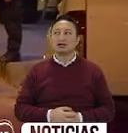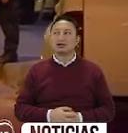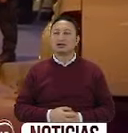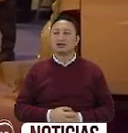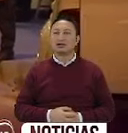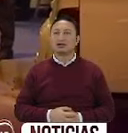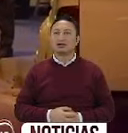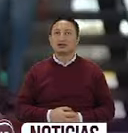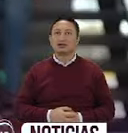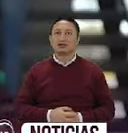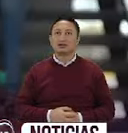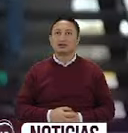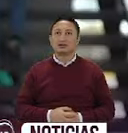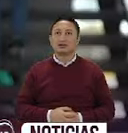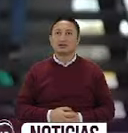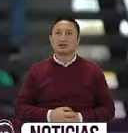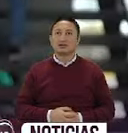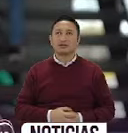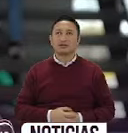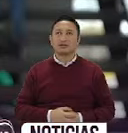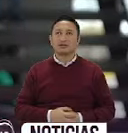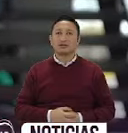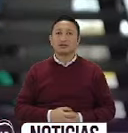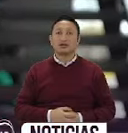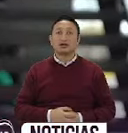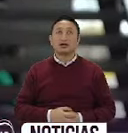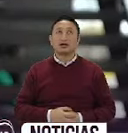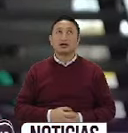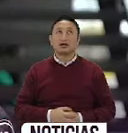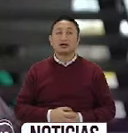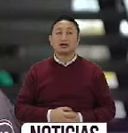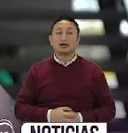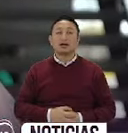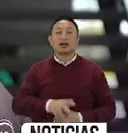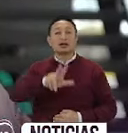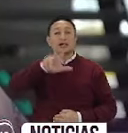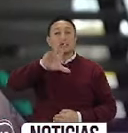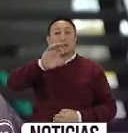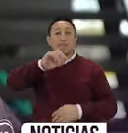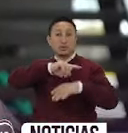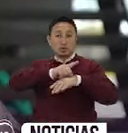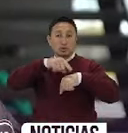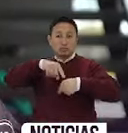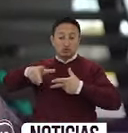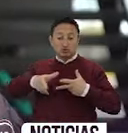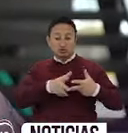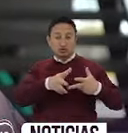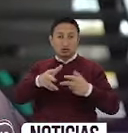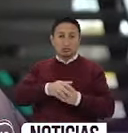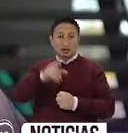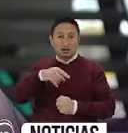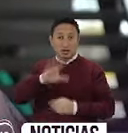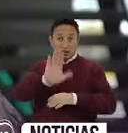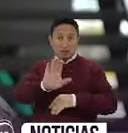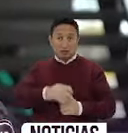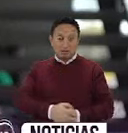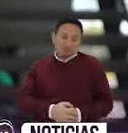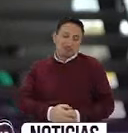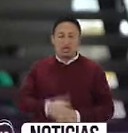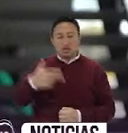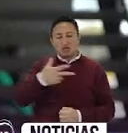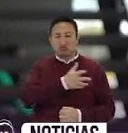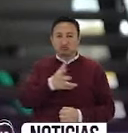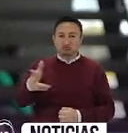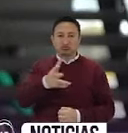los uniformados. Hay una persecución policial de aproximadamente media hora, indican de que hacían caso omiso al alto de policía,